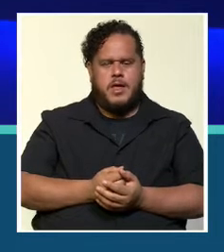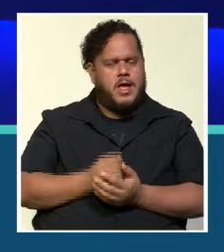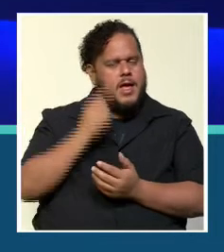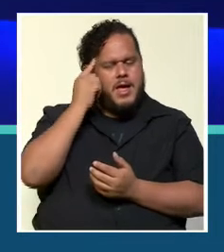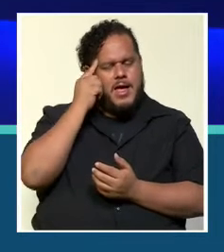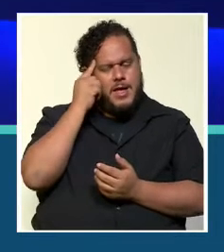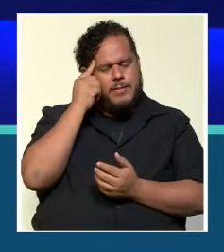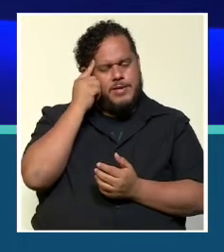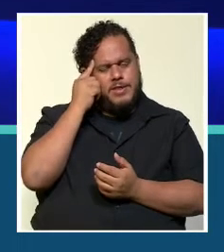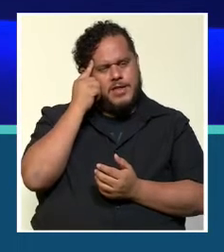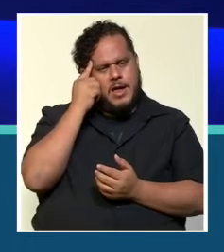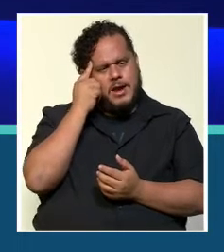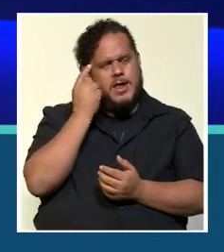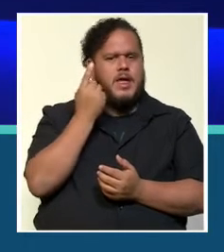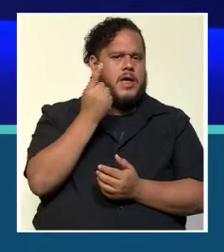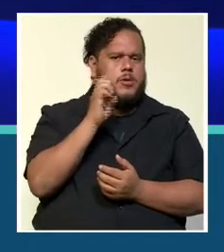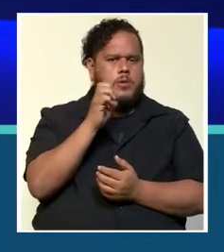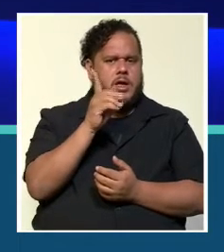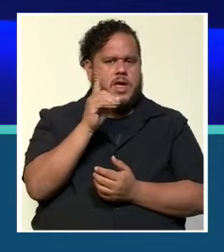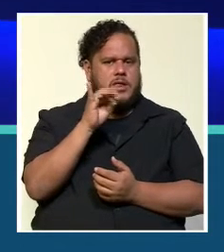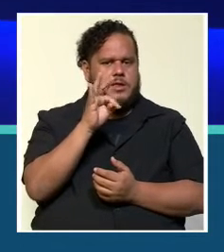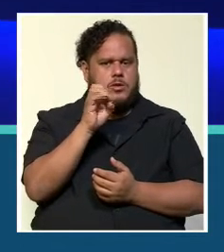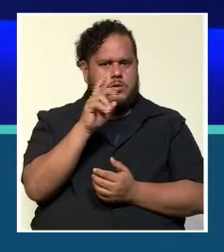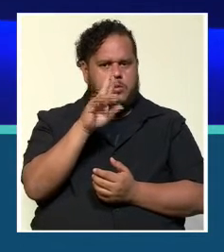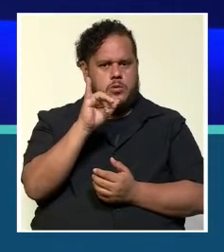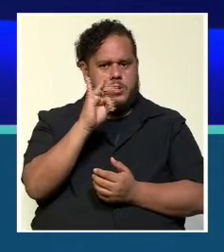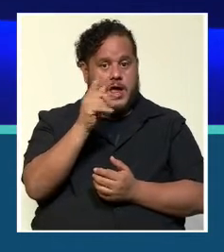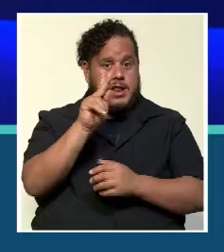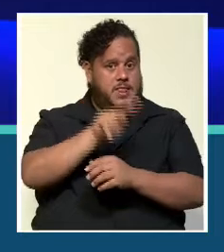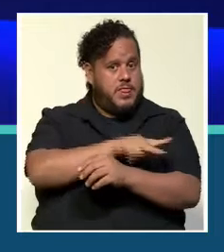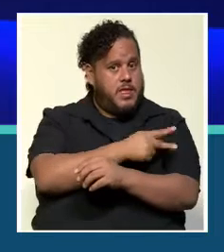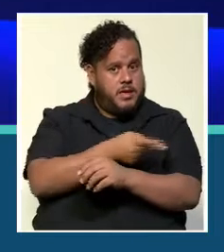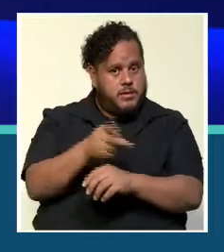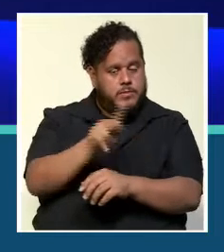Pensar en una editorial de poesía